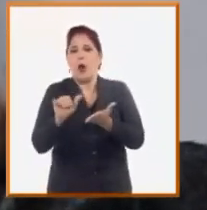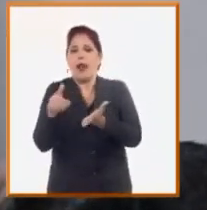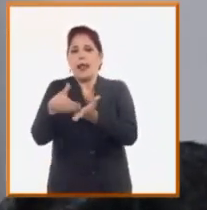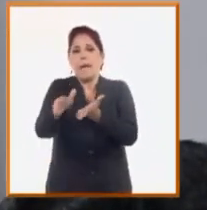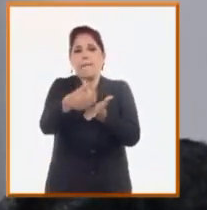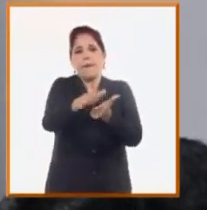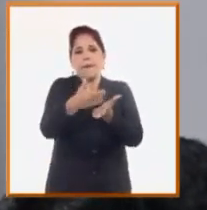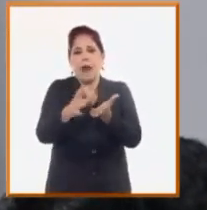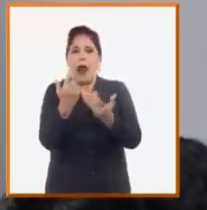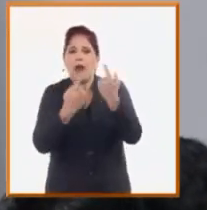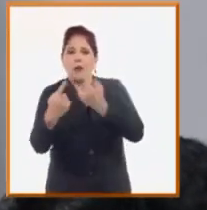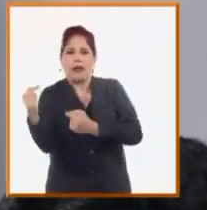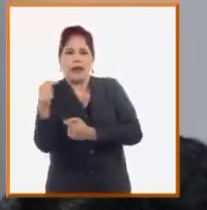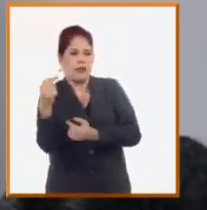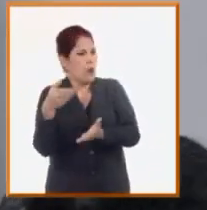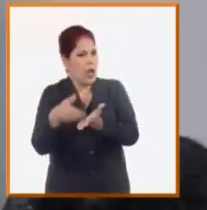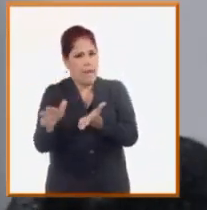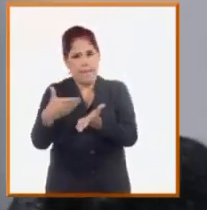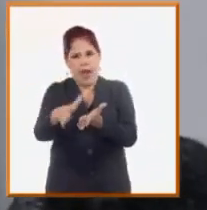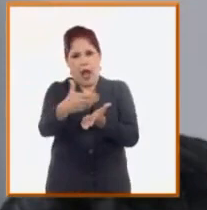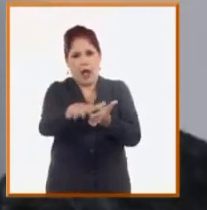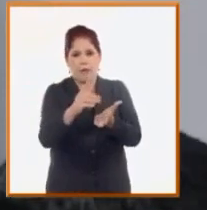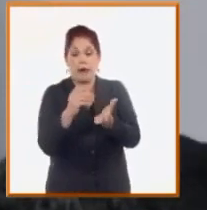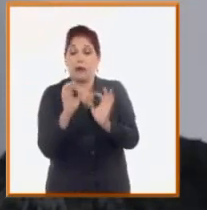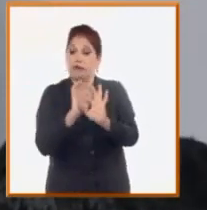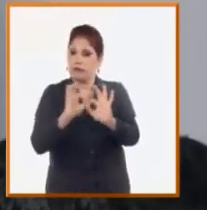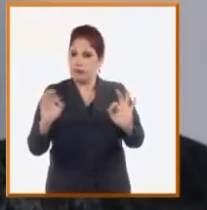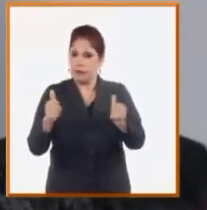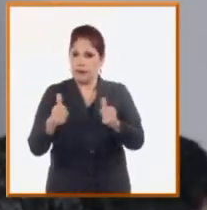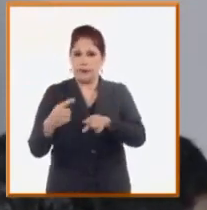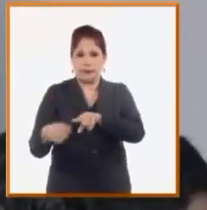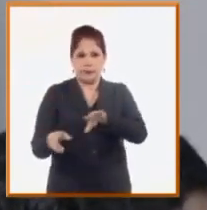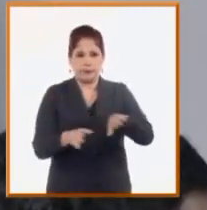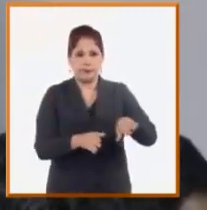reduciendo los impactos negativos de estos aspectos. Adelante.